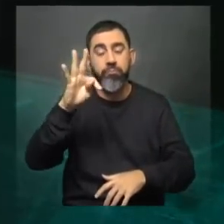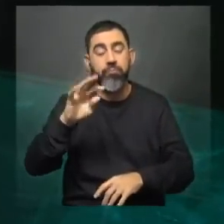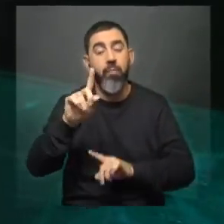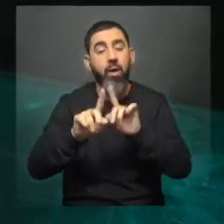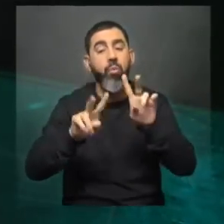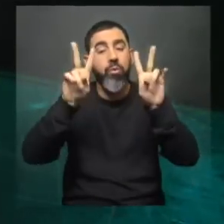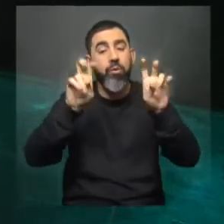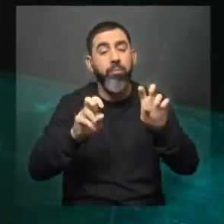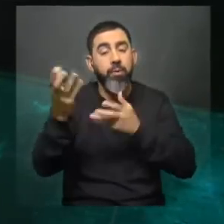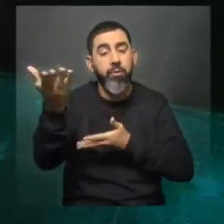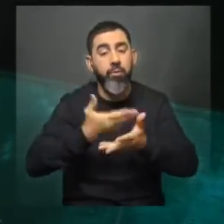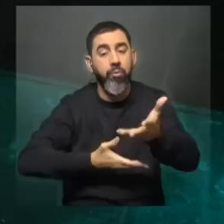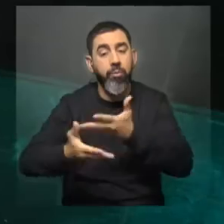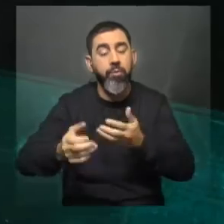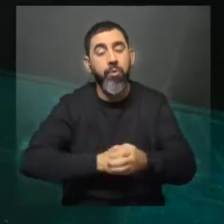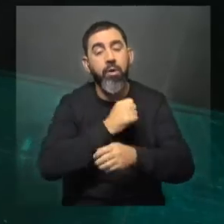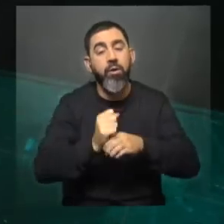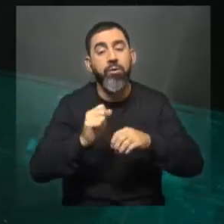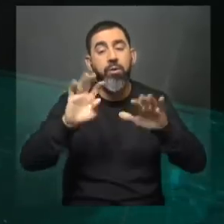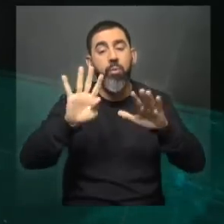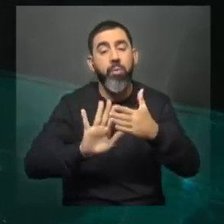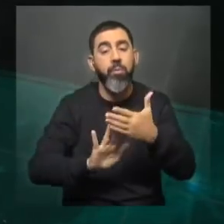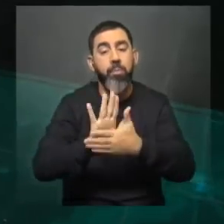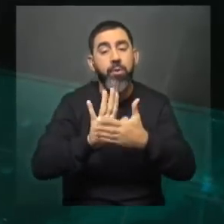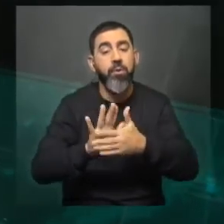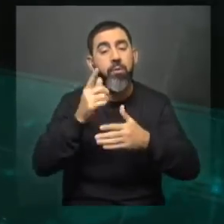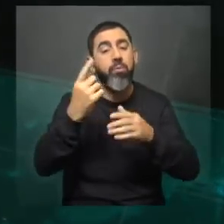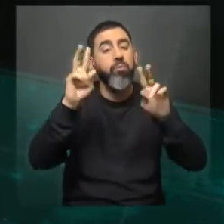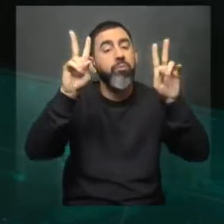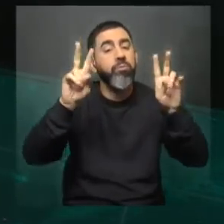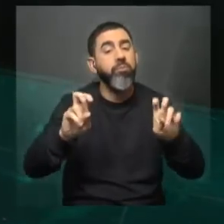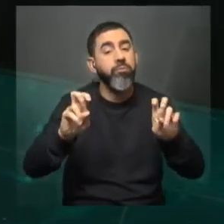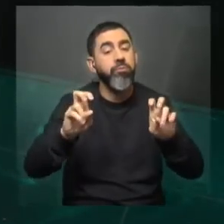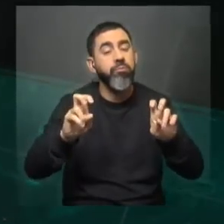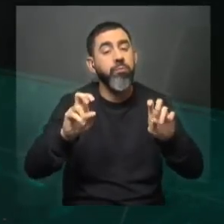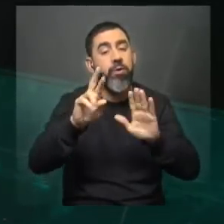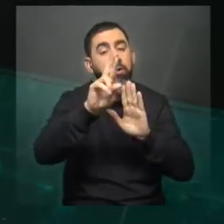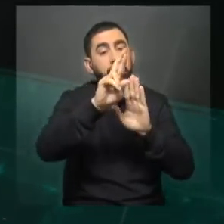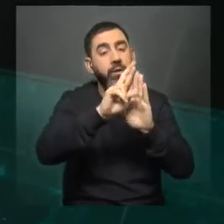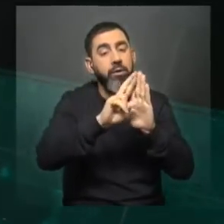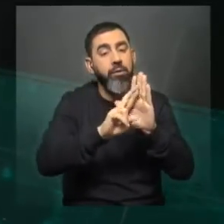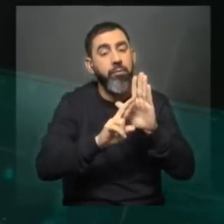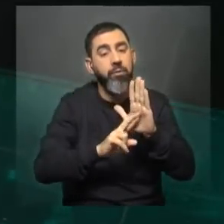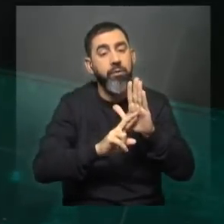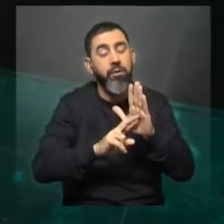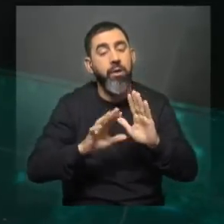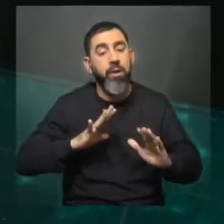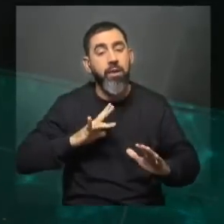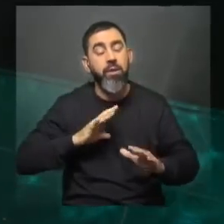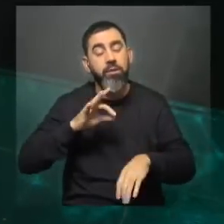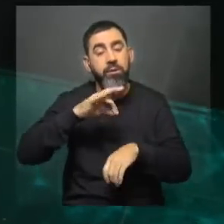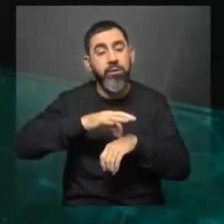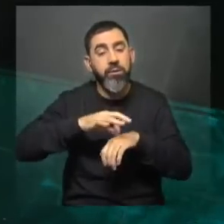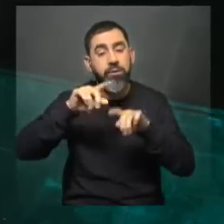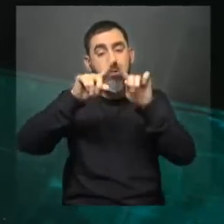adelantarles algunos de los temas que vamos a estar compartiendo hasta las nueve de la mañana y uno tiene que ver con la reglamentación de las licencias médicas